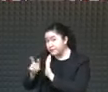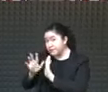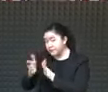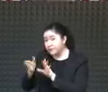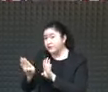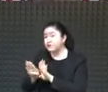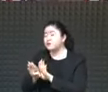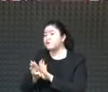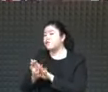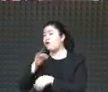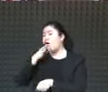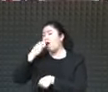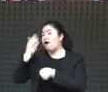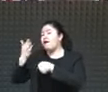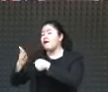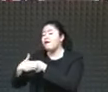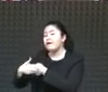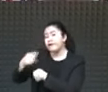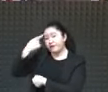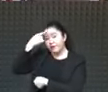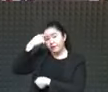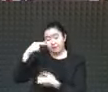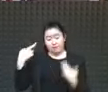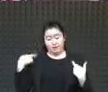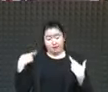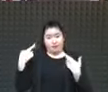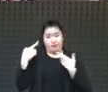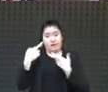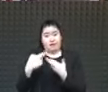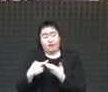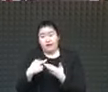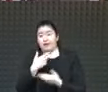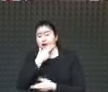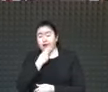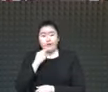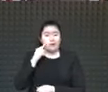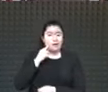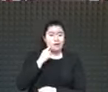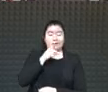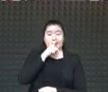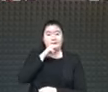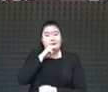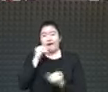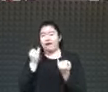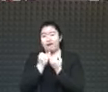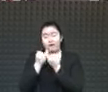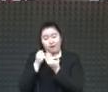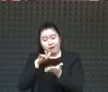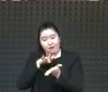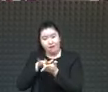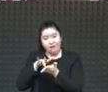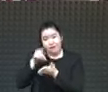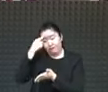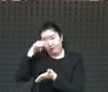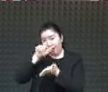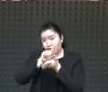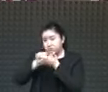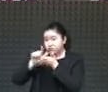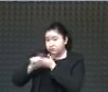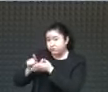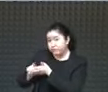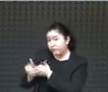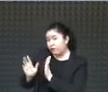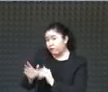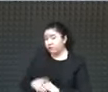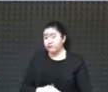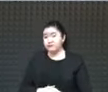nueva convocatoria a padres de familia y maestros para sumarse a la limpieza de ellos y regresar con condiciones salubres para los menores?